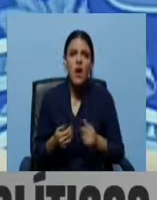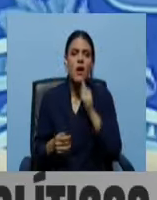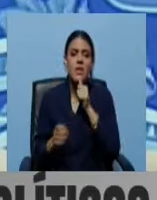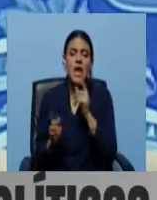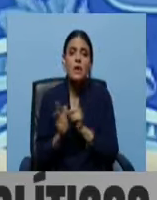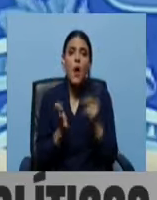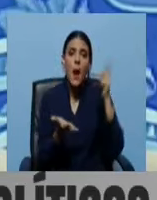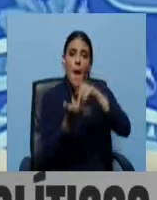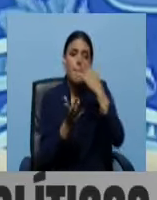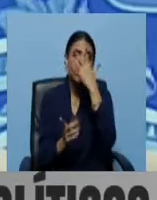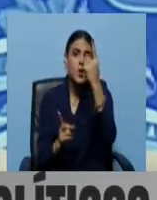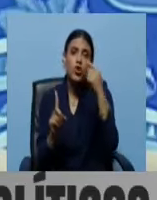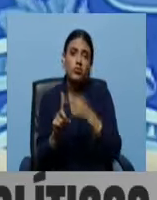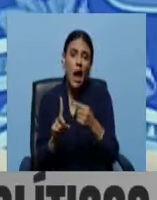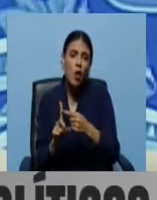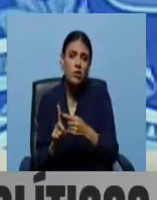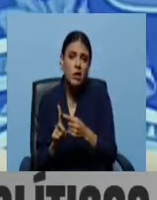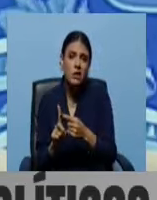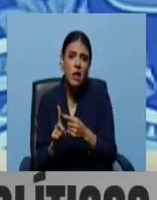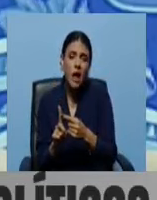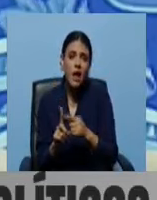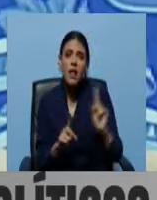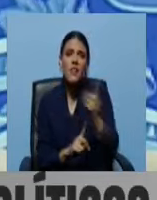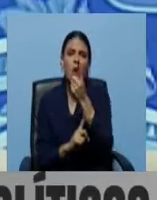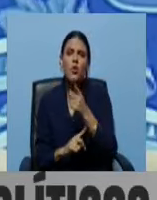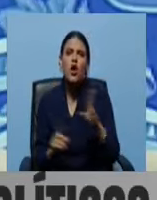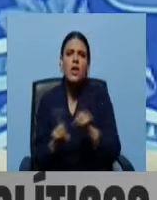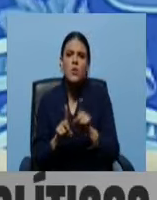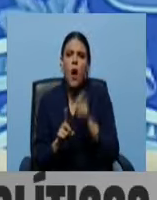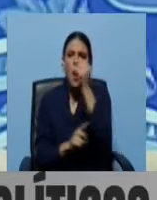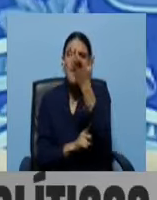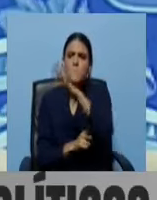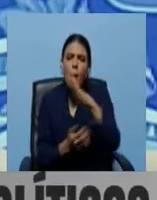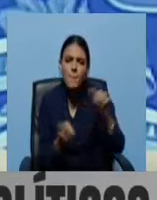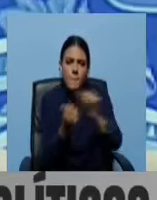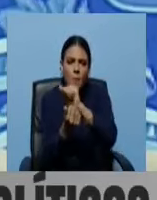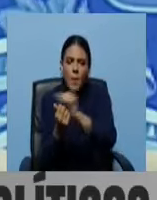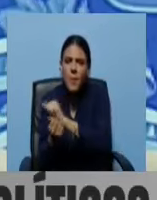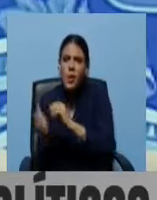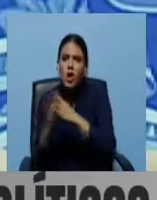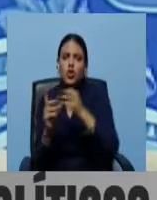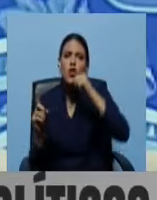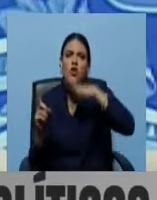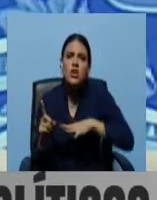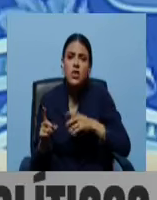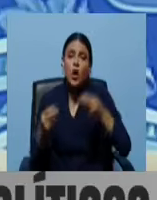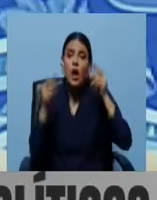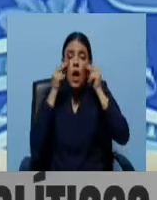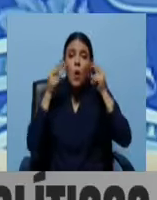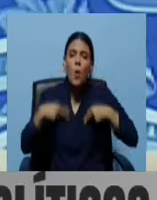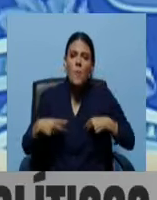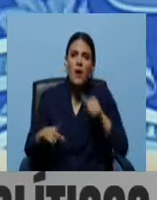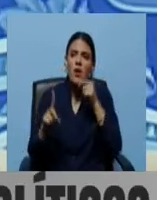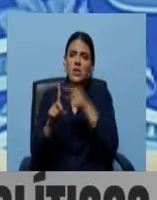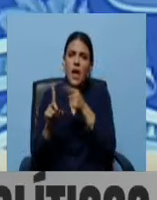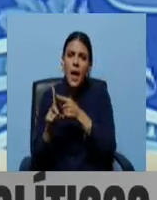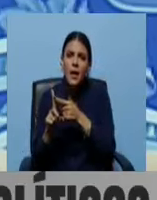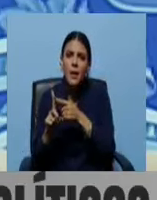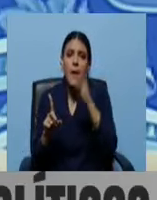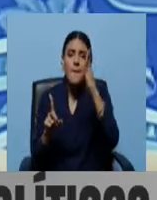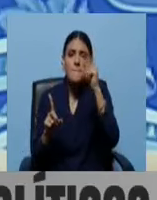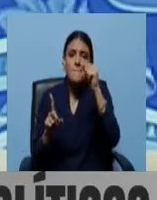protagonizando uno de los más espantosos genocidios que haya conocido la historia de la humanidad, nos referimos a